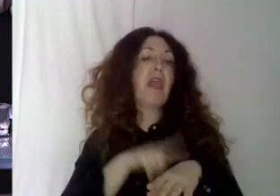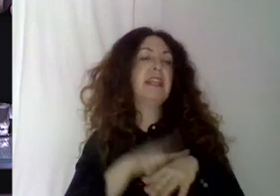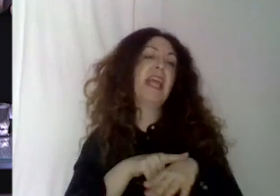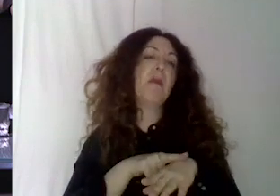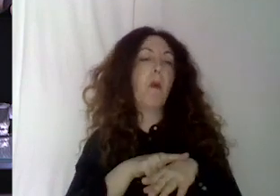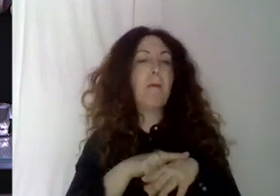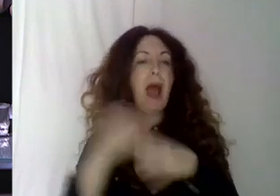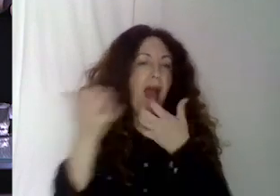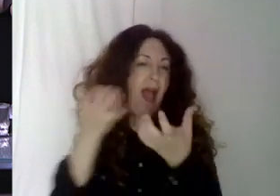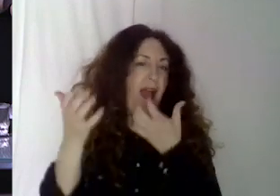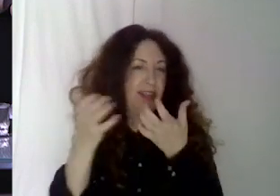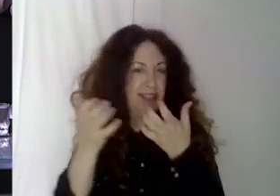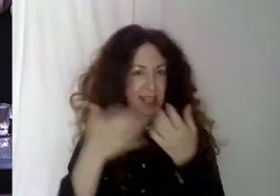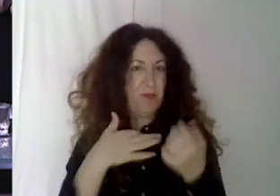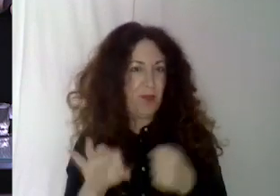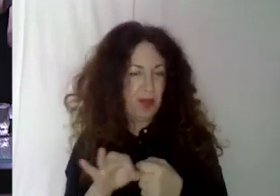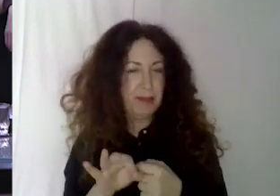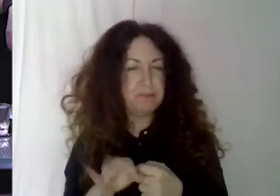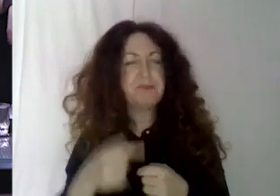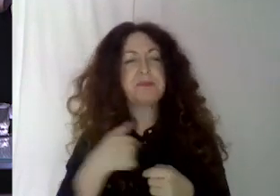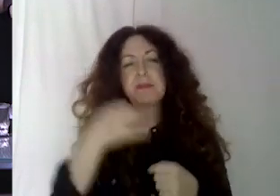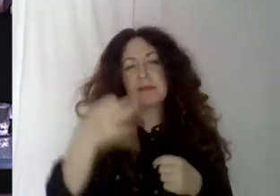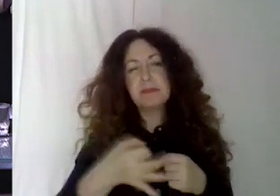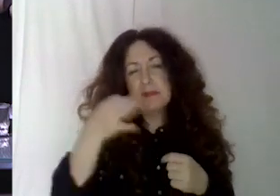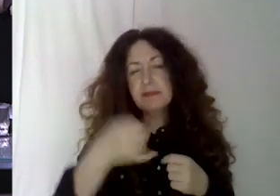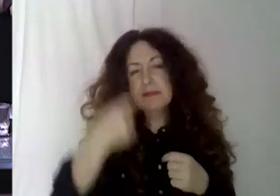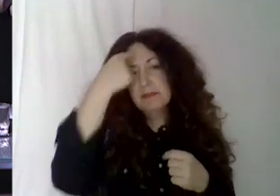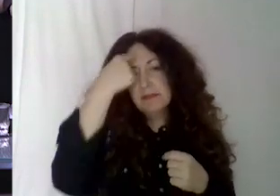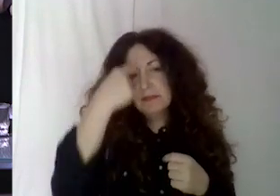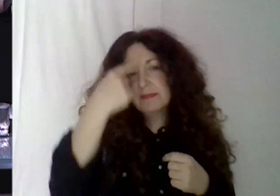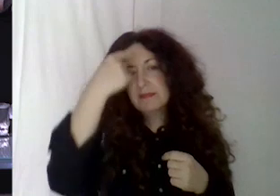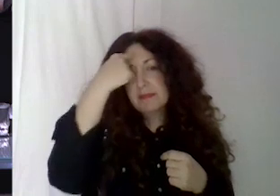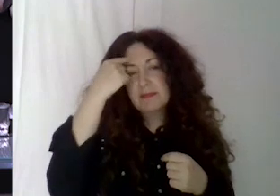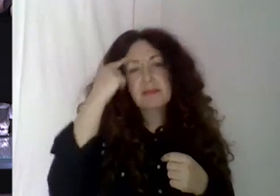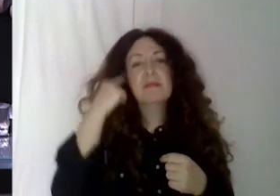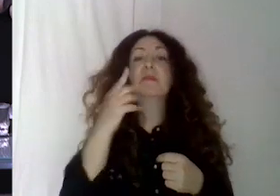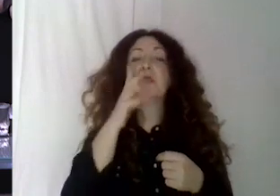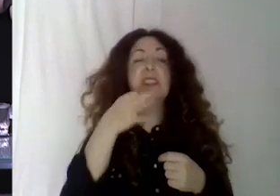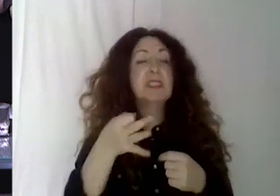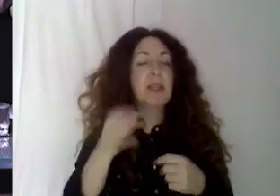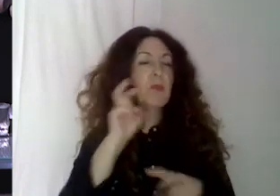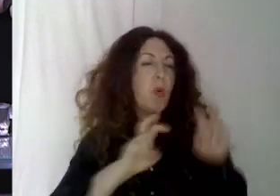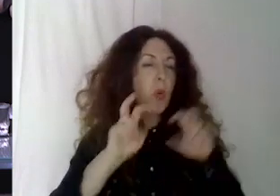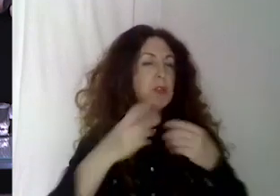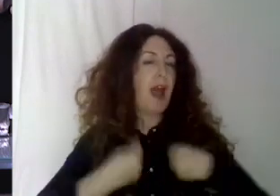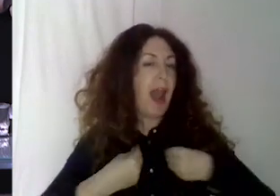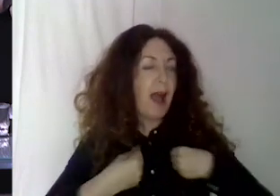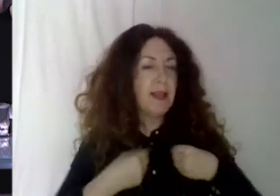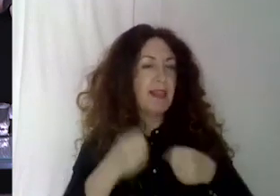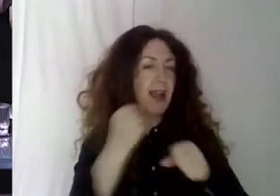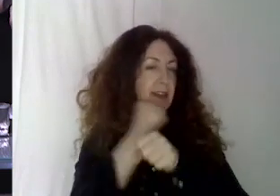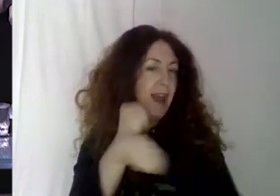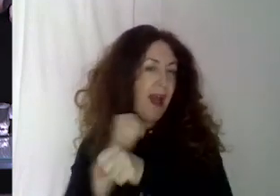diferenciado y siempre he preguntado a mis colegas artistas y en otras áreas, no solamente de la pintura, pero de realmente de qué vives,